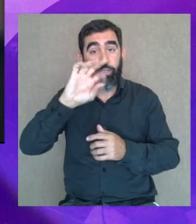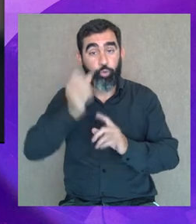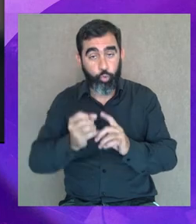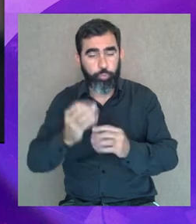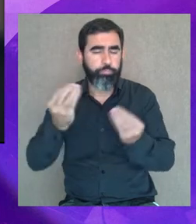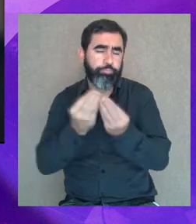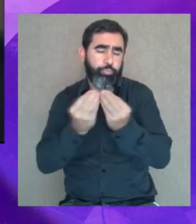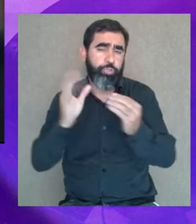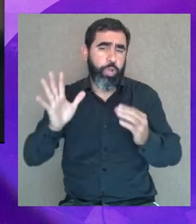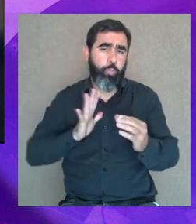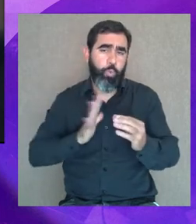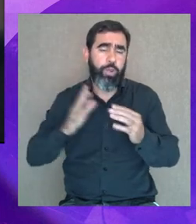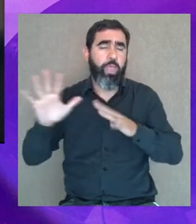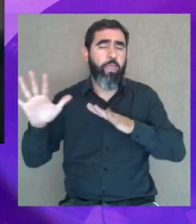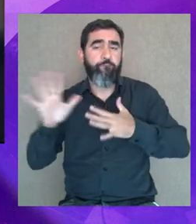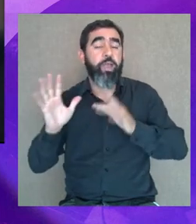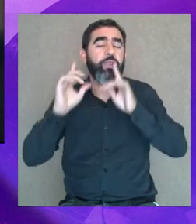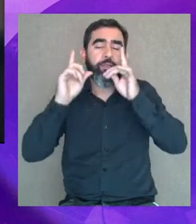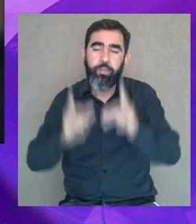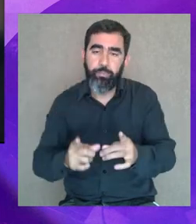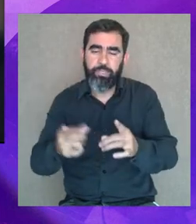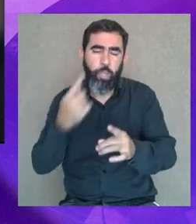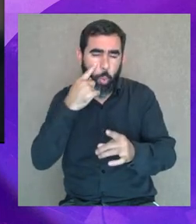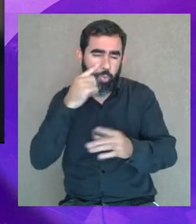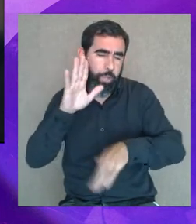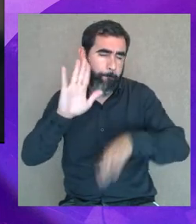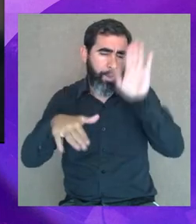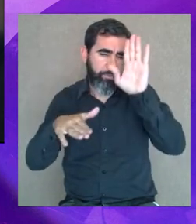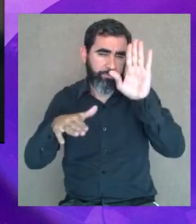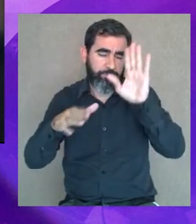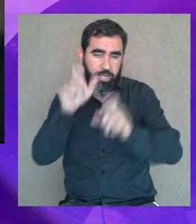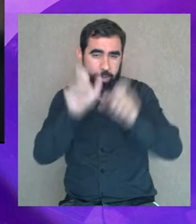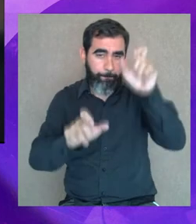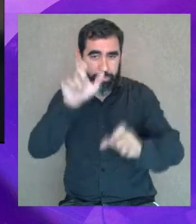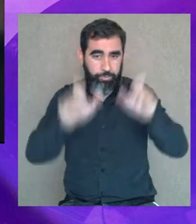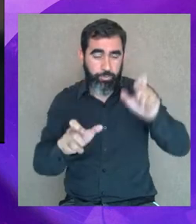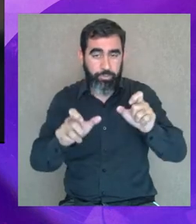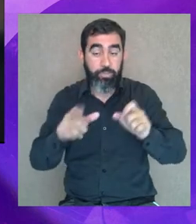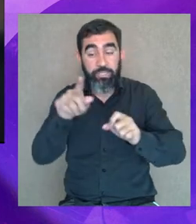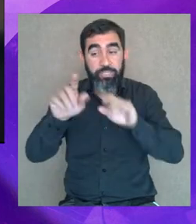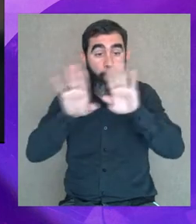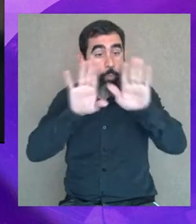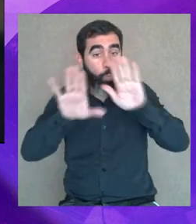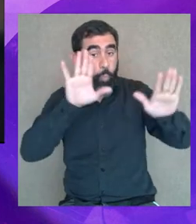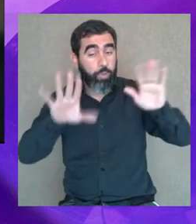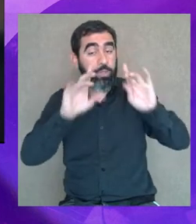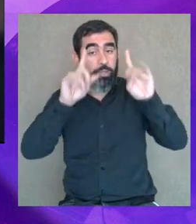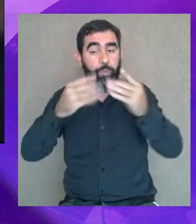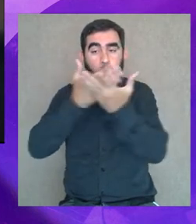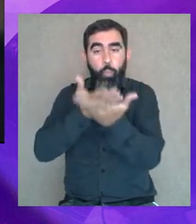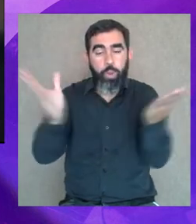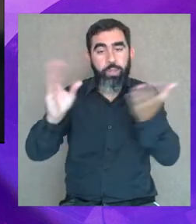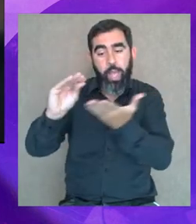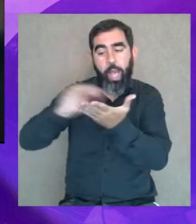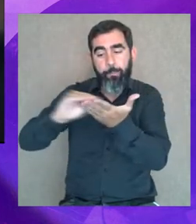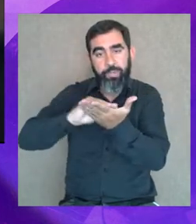ya en cantidad de bueno entre todas las bailarinas que está quizás son más conocidas para el gran público esta muestra va a mostrar el también